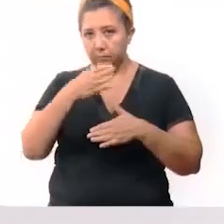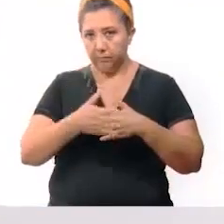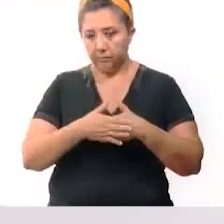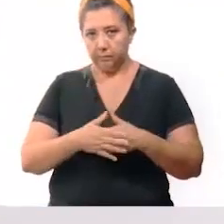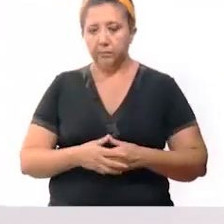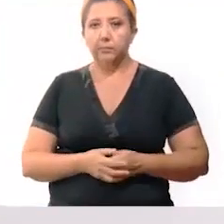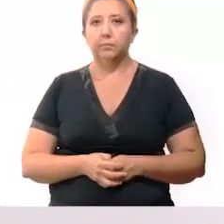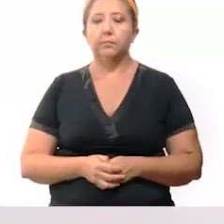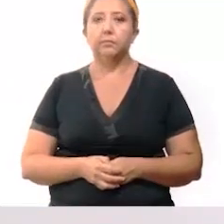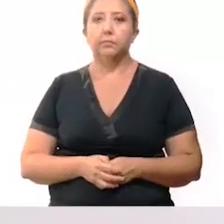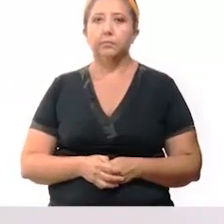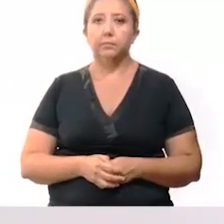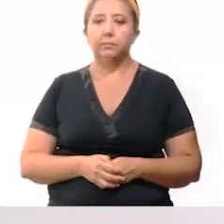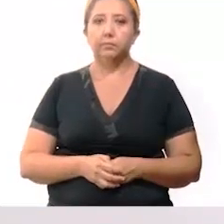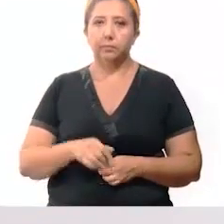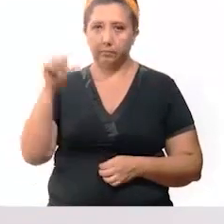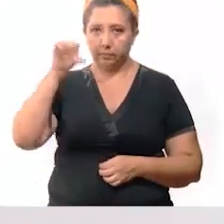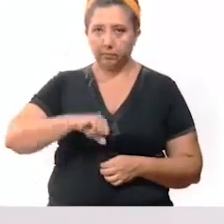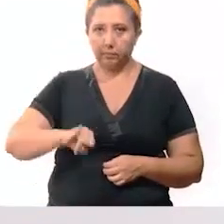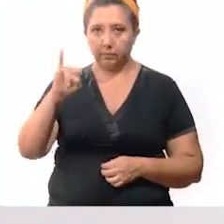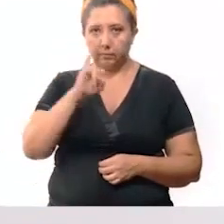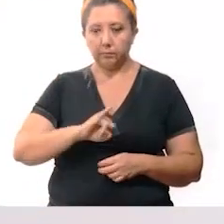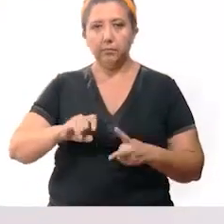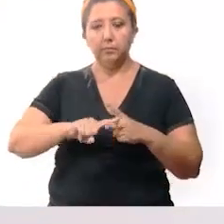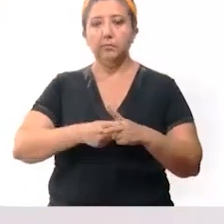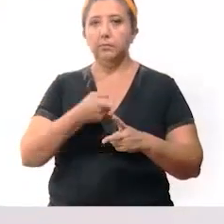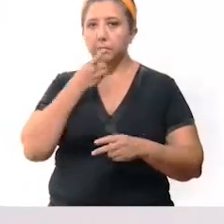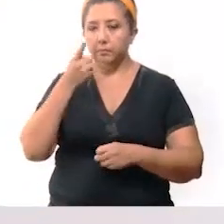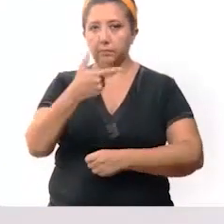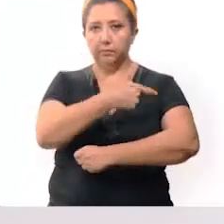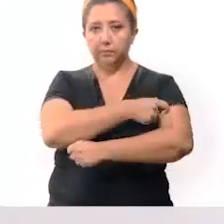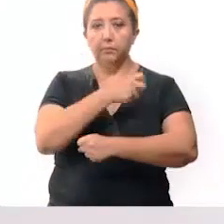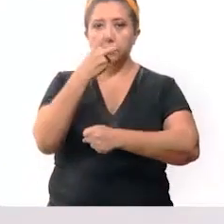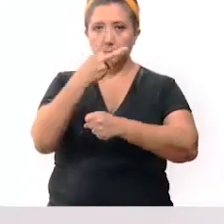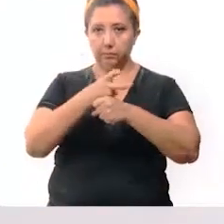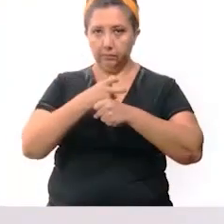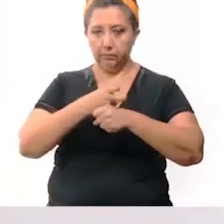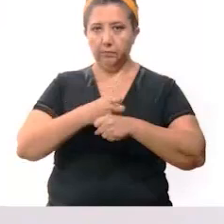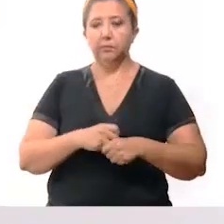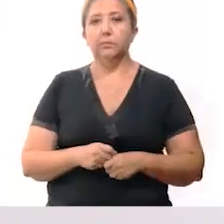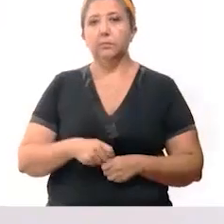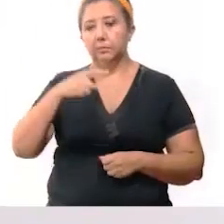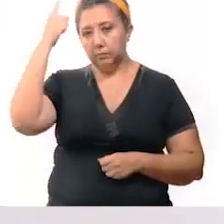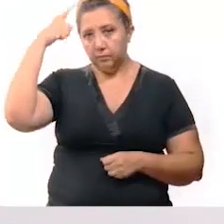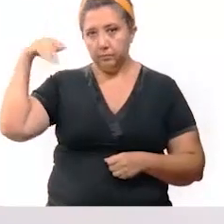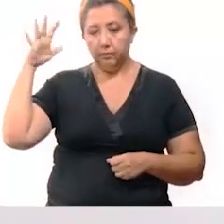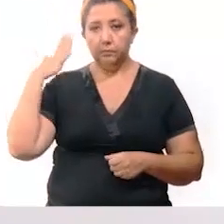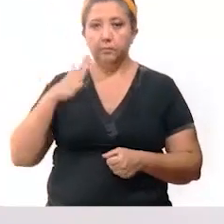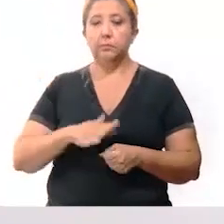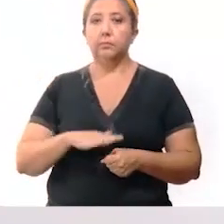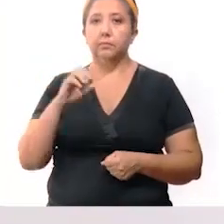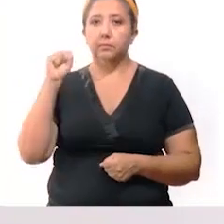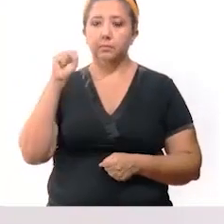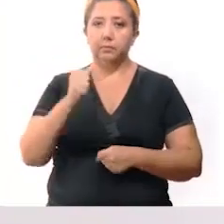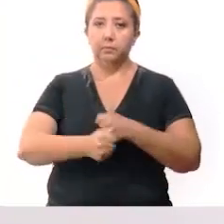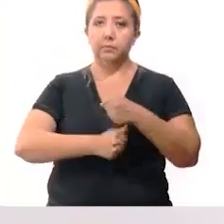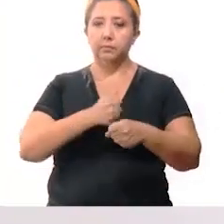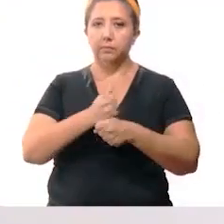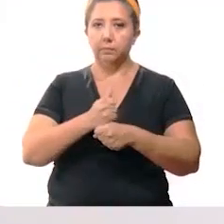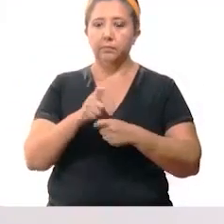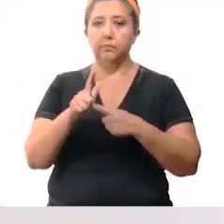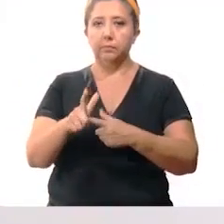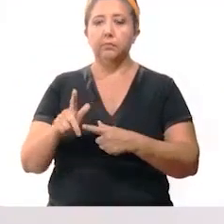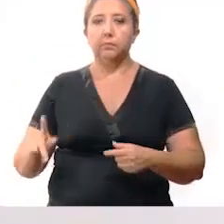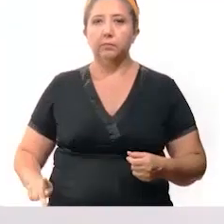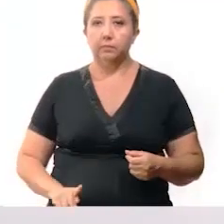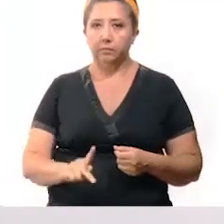conocer próximamente. Hoy jueves dio inicio la aplicación de la segunda dosis para adultos mayores de más de 60 años en los